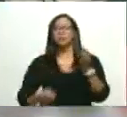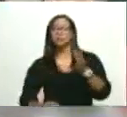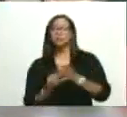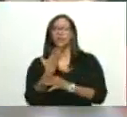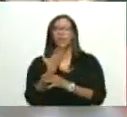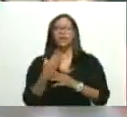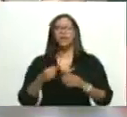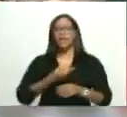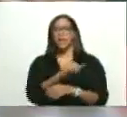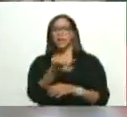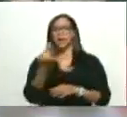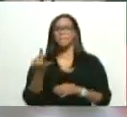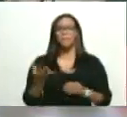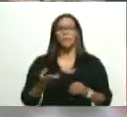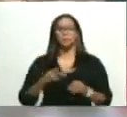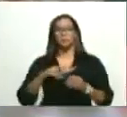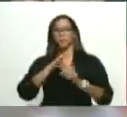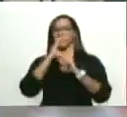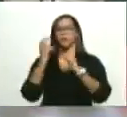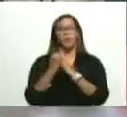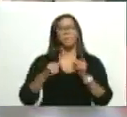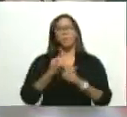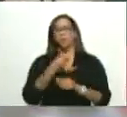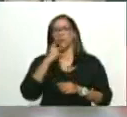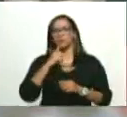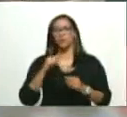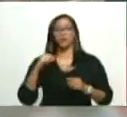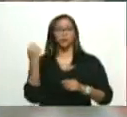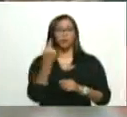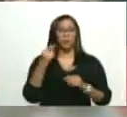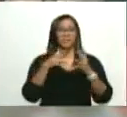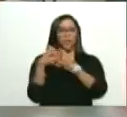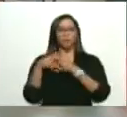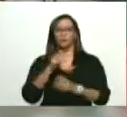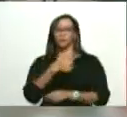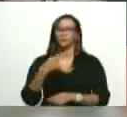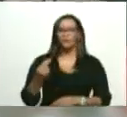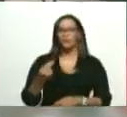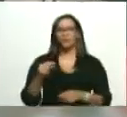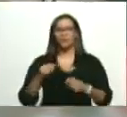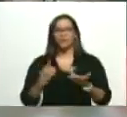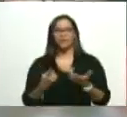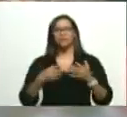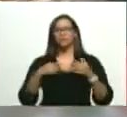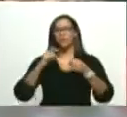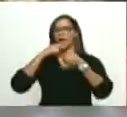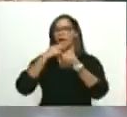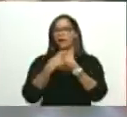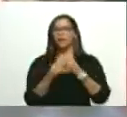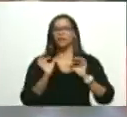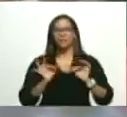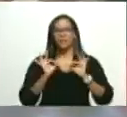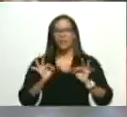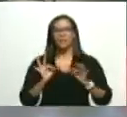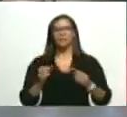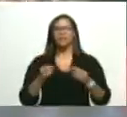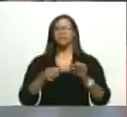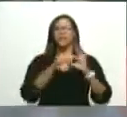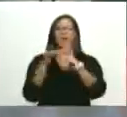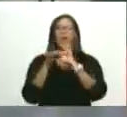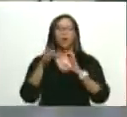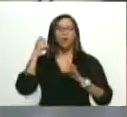la multipolaridad. O sea, la idea de que no va a ser solo Estados Unidos y sus aliados, especialmente dentro de la Unión